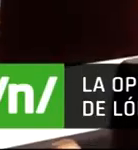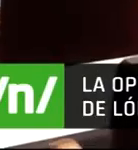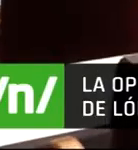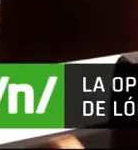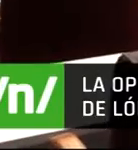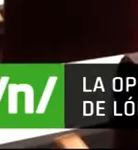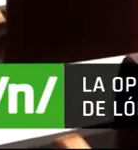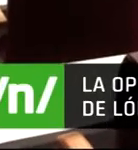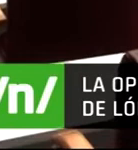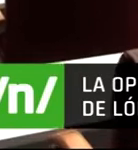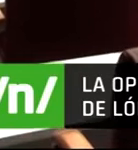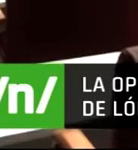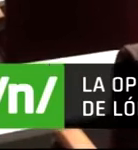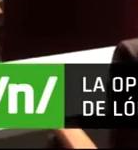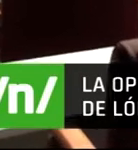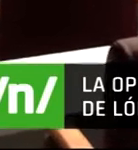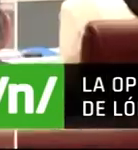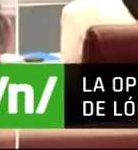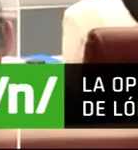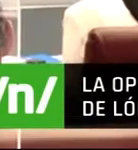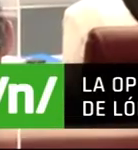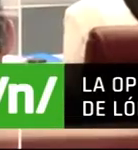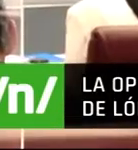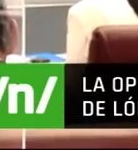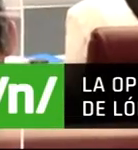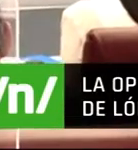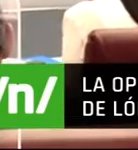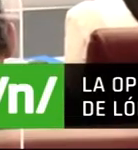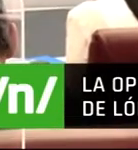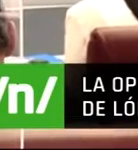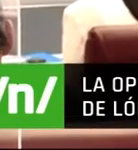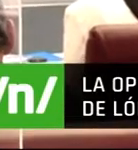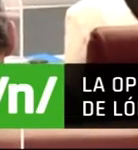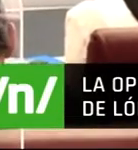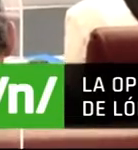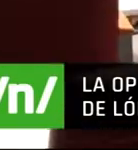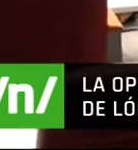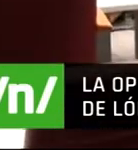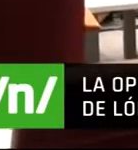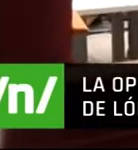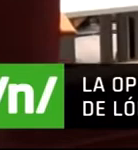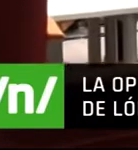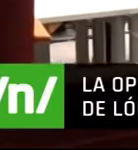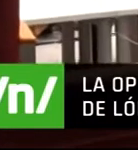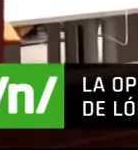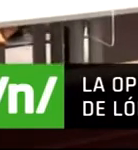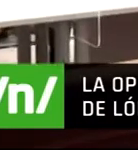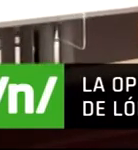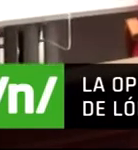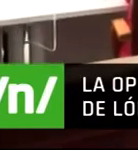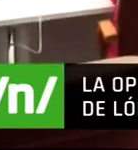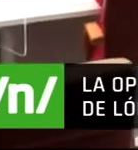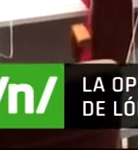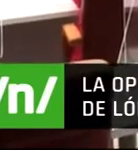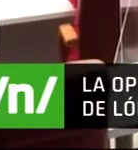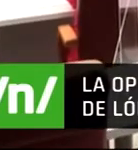el Grupo Parlamentario Socialista han hablado de mala gestión del Ejecutivo en todos los ámbitos y proponen como alternativa un pacto